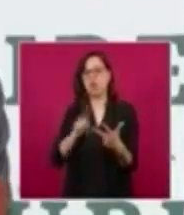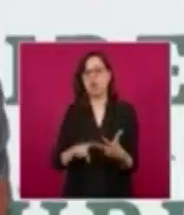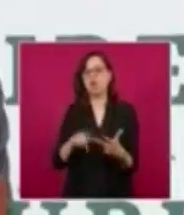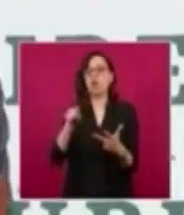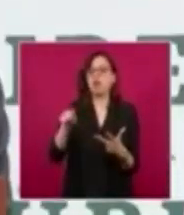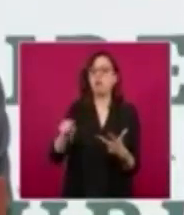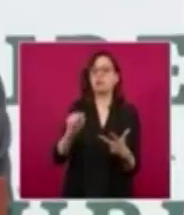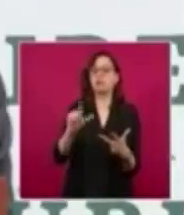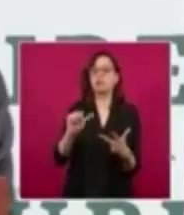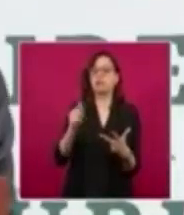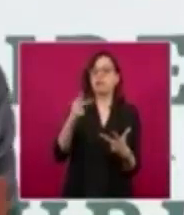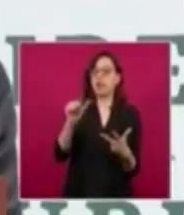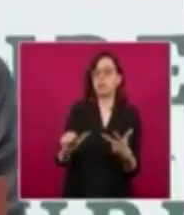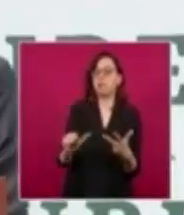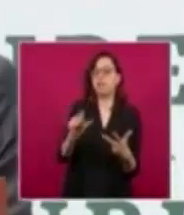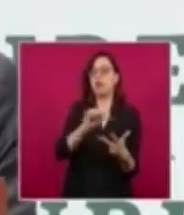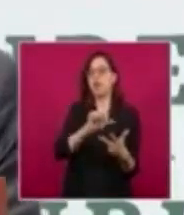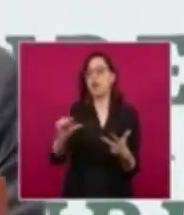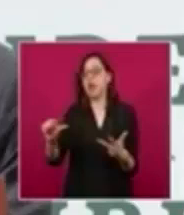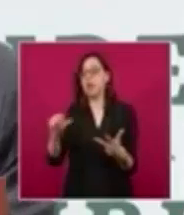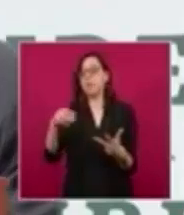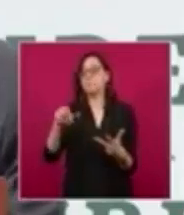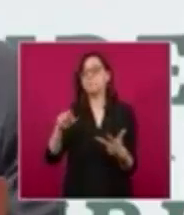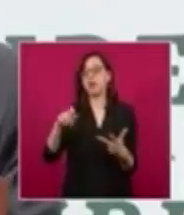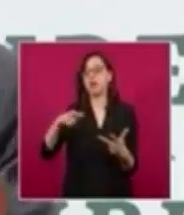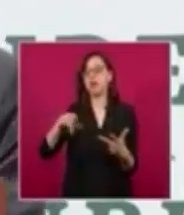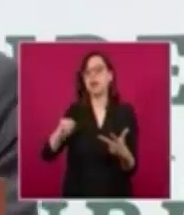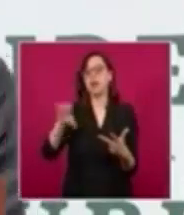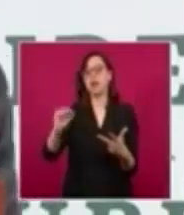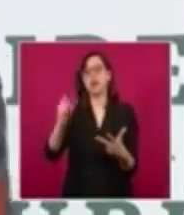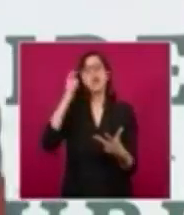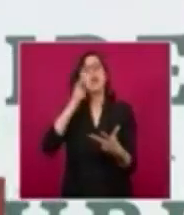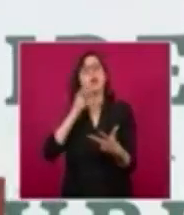va a agudizar, de falta de vacunas.